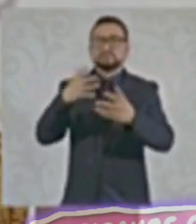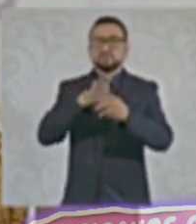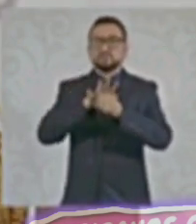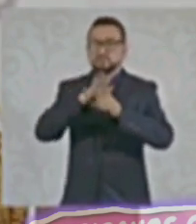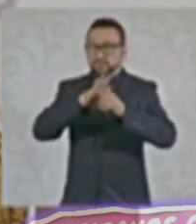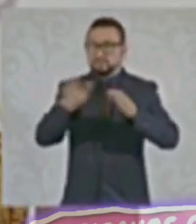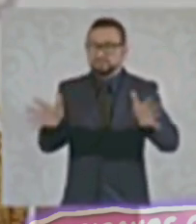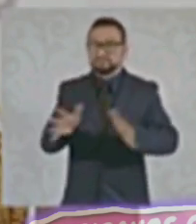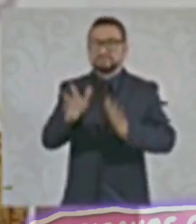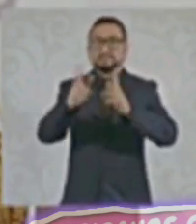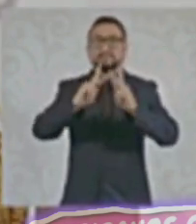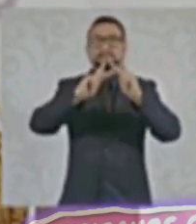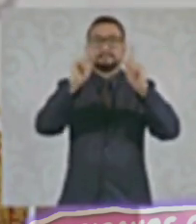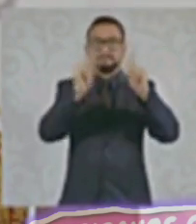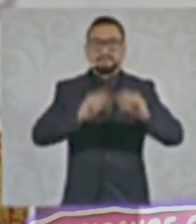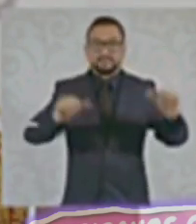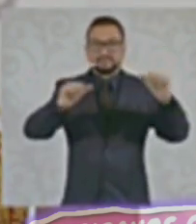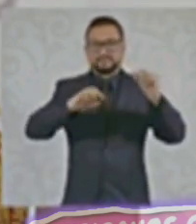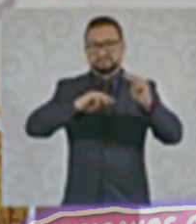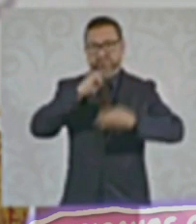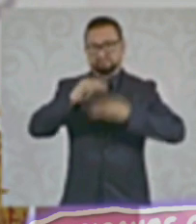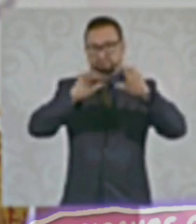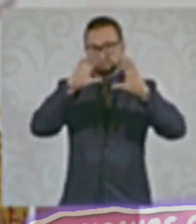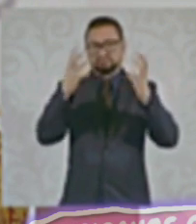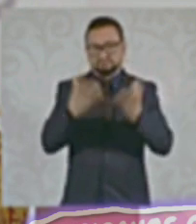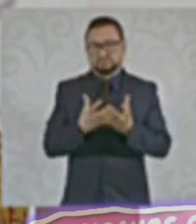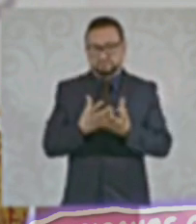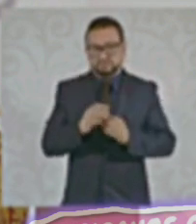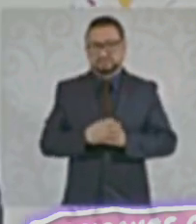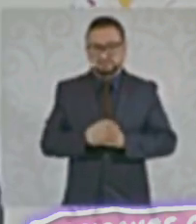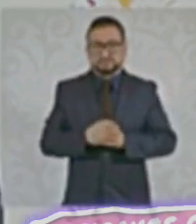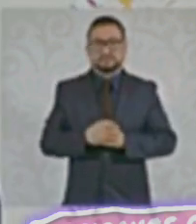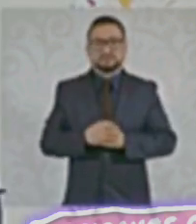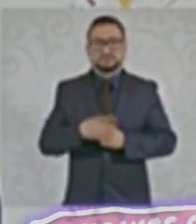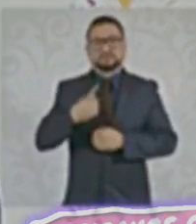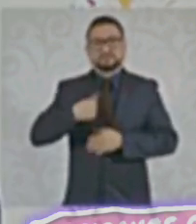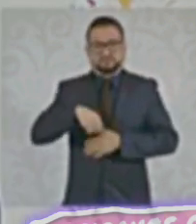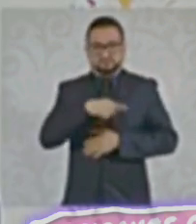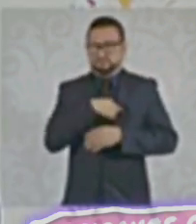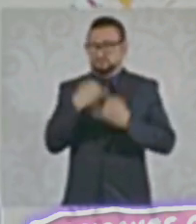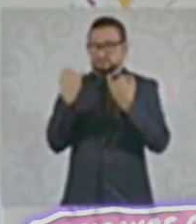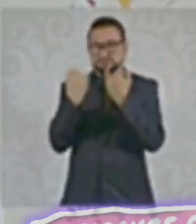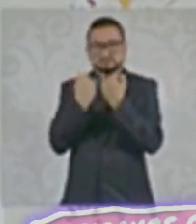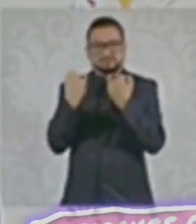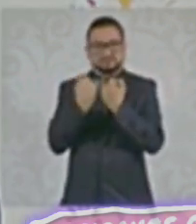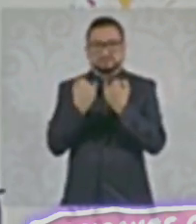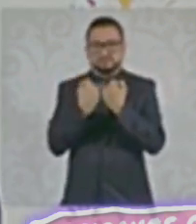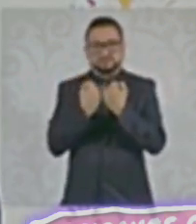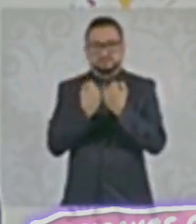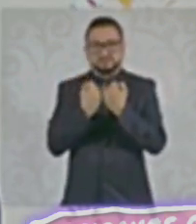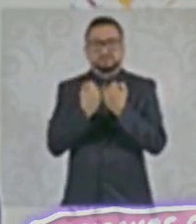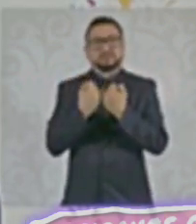construcción de la paz del mundo. Entonces nosotros coincidimos con ello